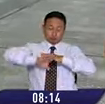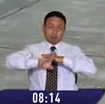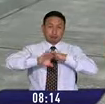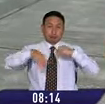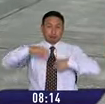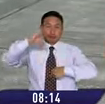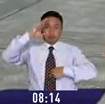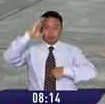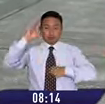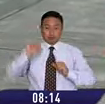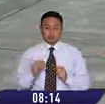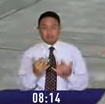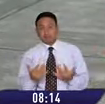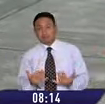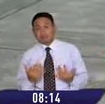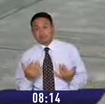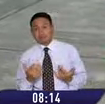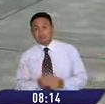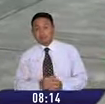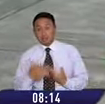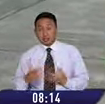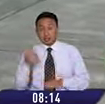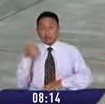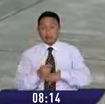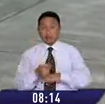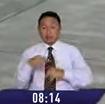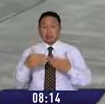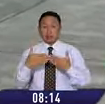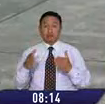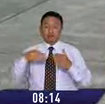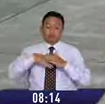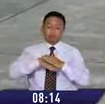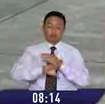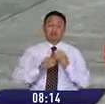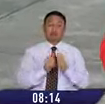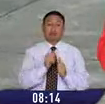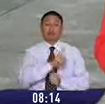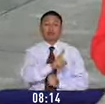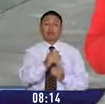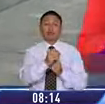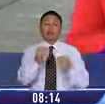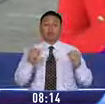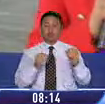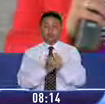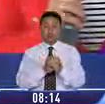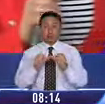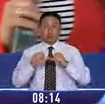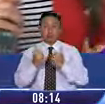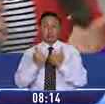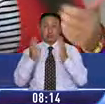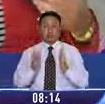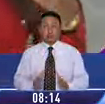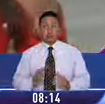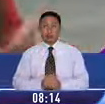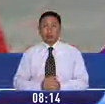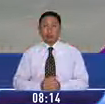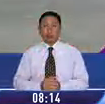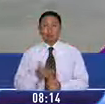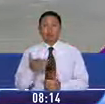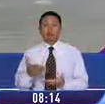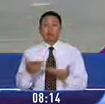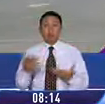ingresos, precisamente esperando que se dé la disposición para poder ingresar a cada uno de los despachos de los asambleístas y sacar tanto